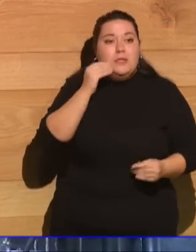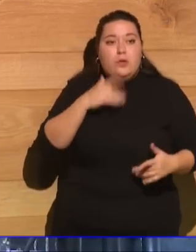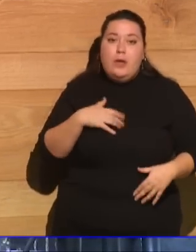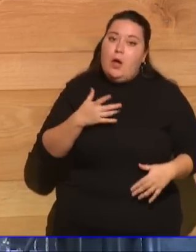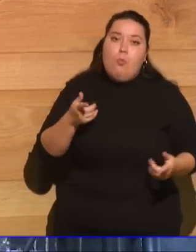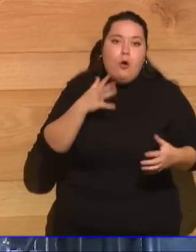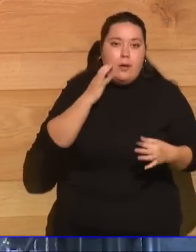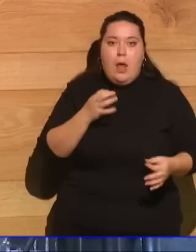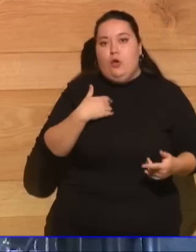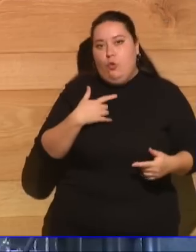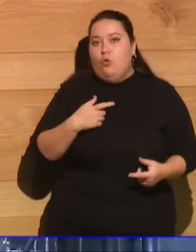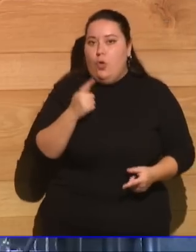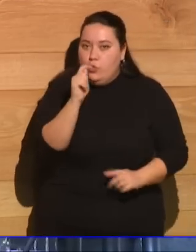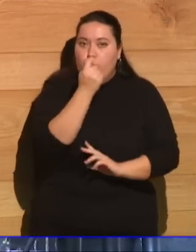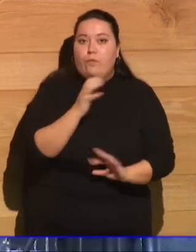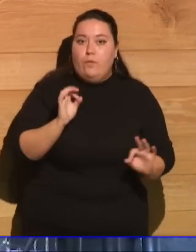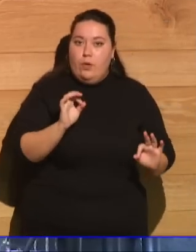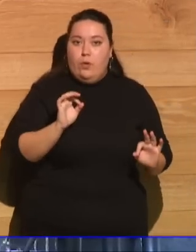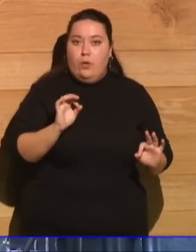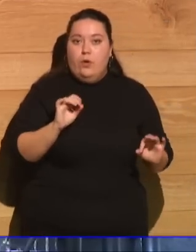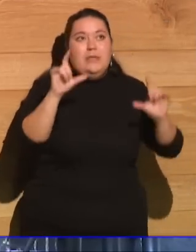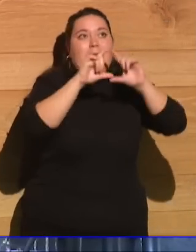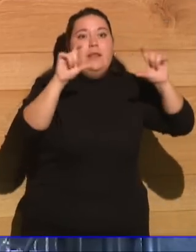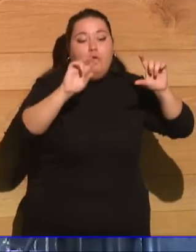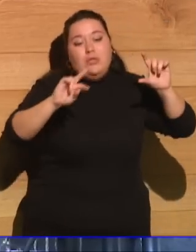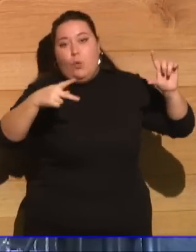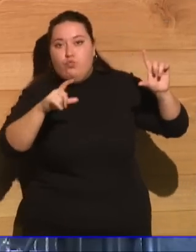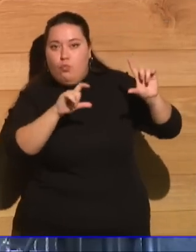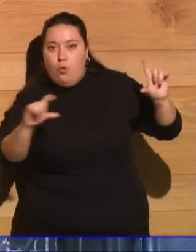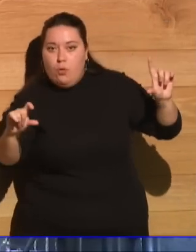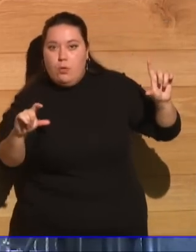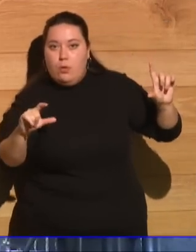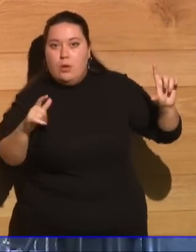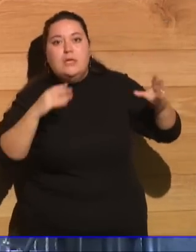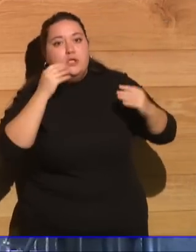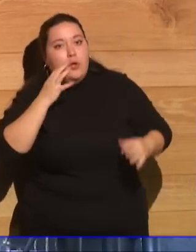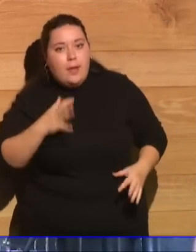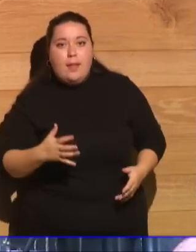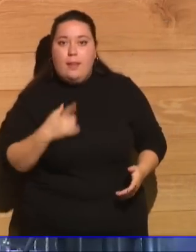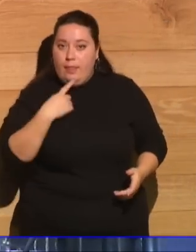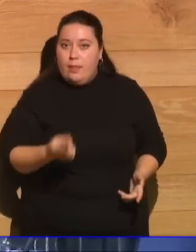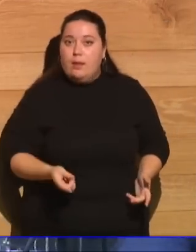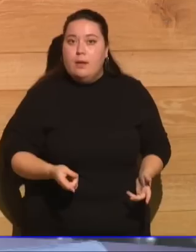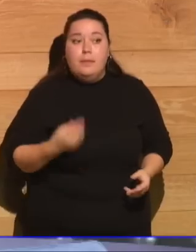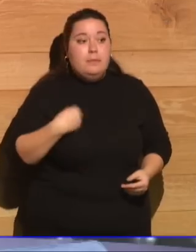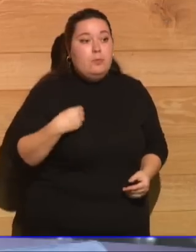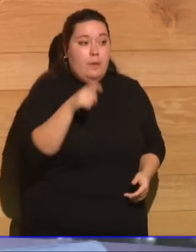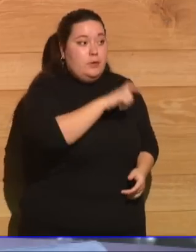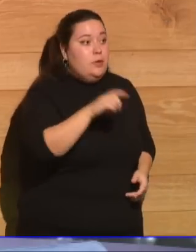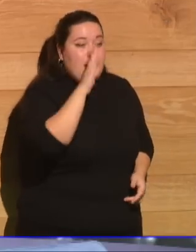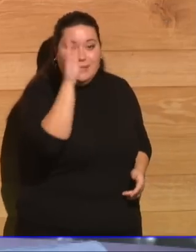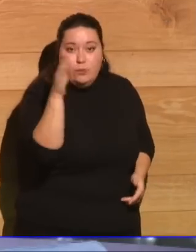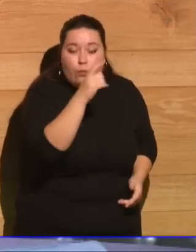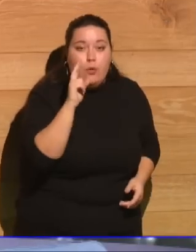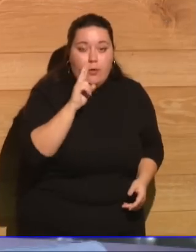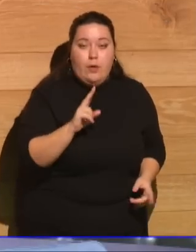de triunfo. Claro. De hecho, era el subtítulo de la película. A True Story of Triumph. Y además, así como la gente después de ver Tiburón, muchísima gente no